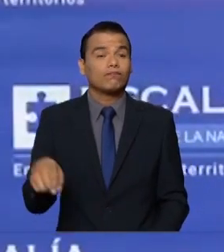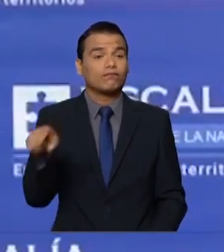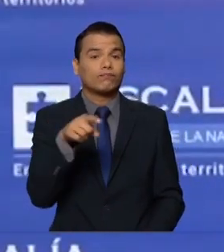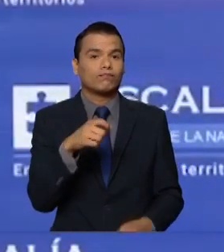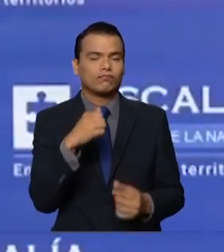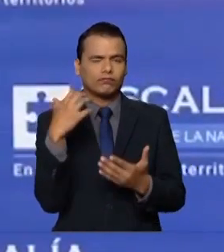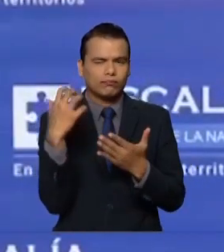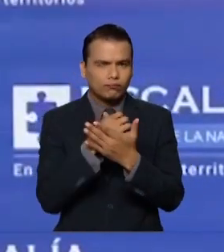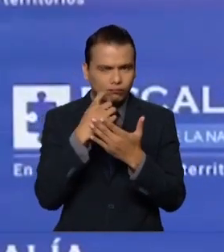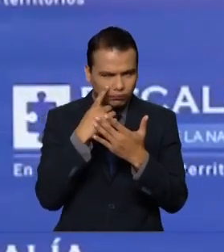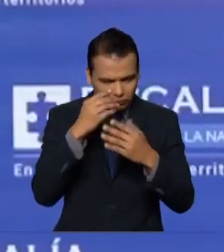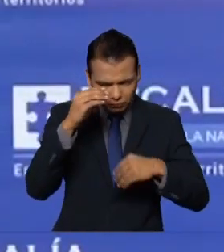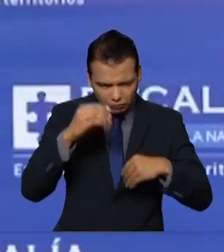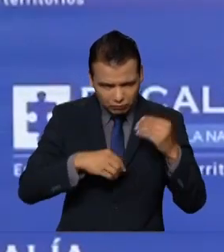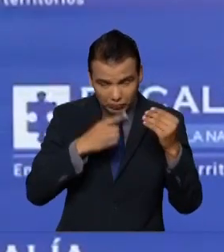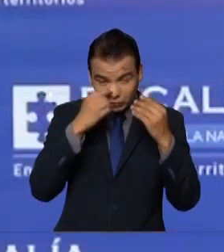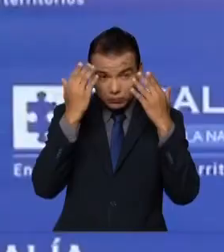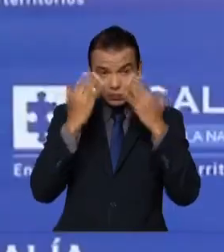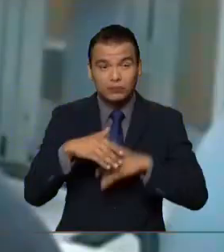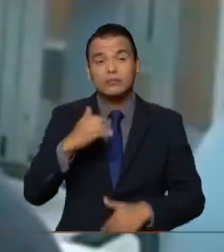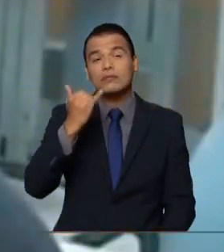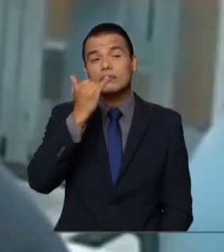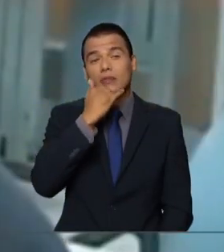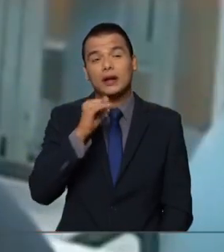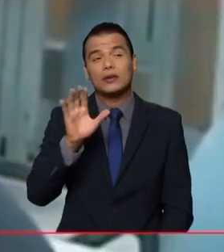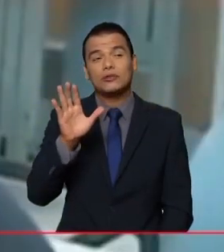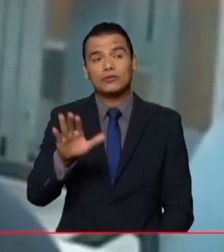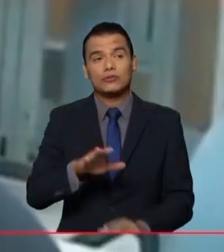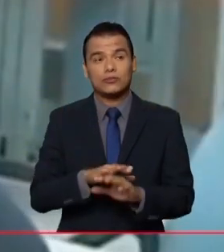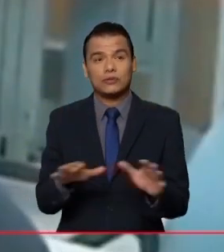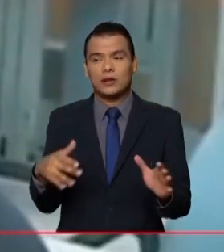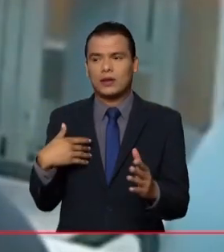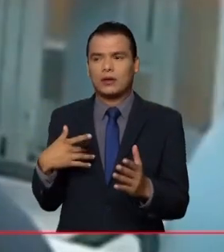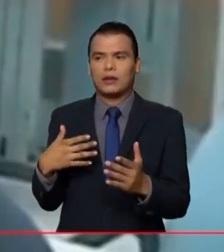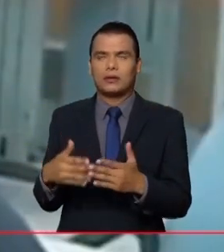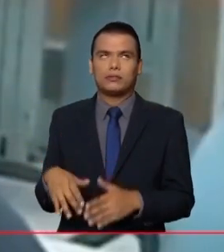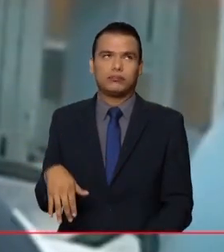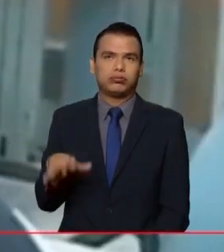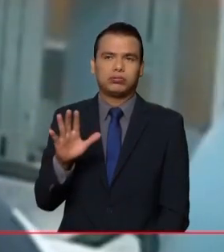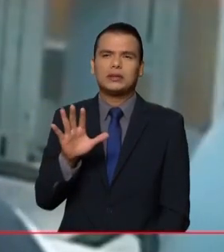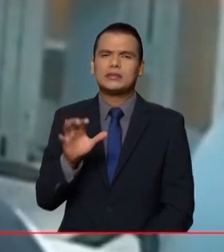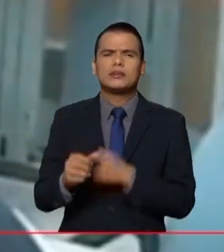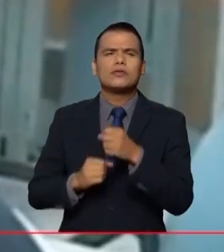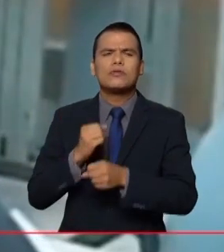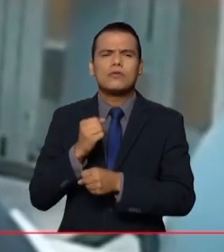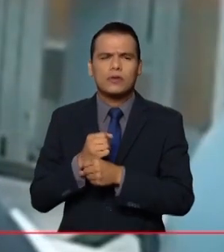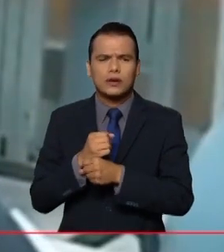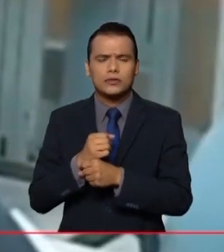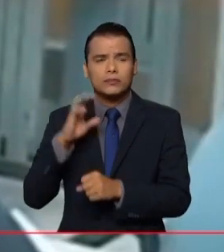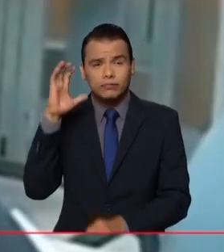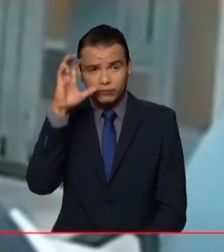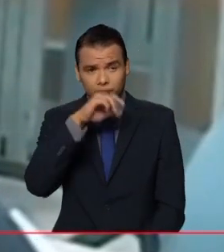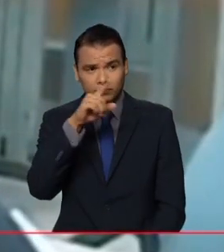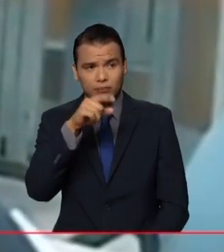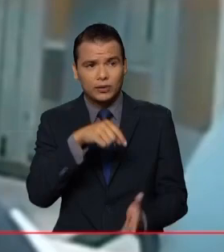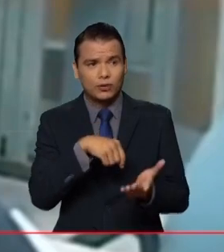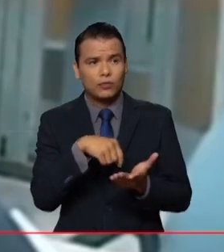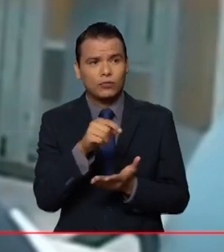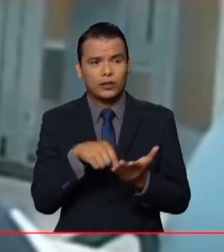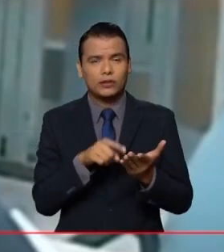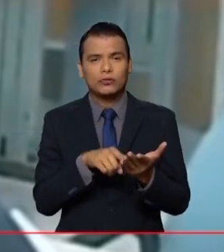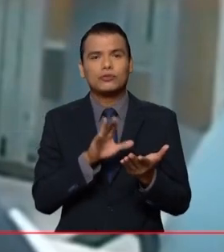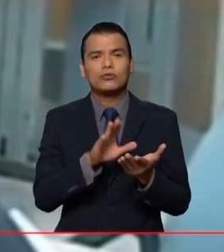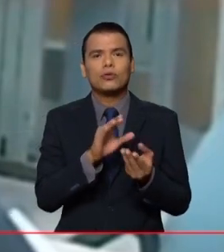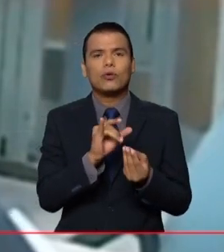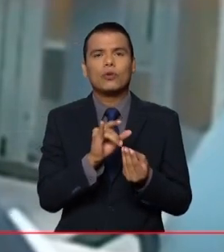apropiación y falsedad en documento público. Han pasado más de 5 años y solo se observan los contratos celebrados por la UTH en